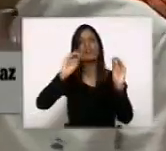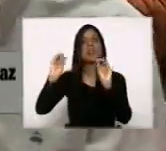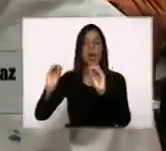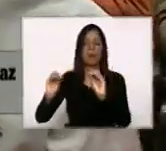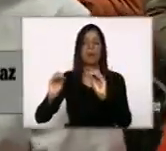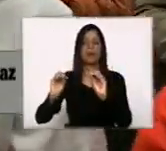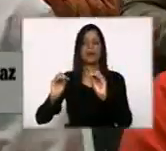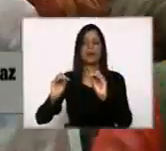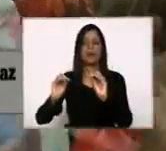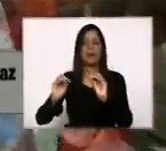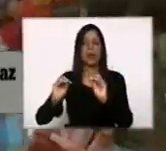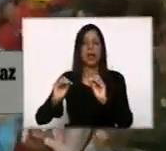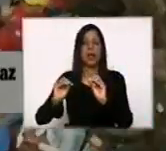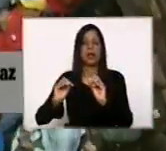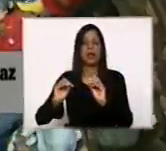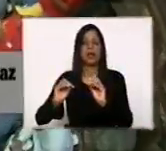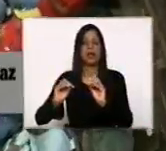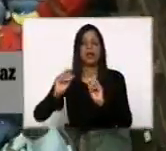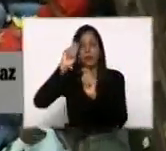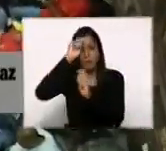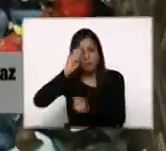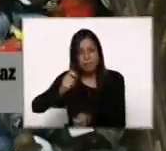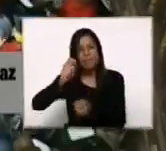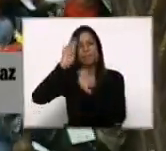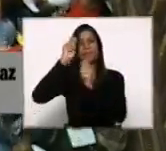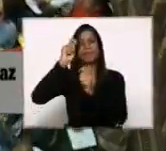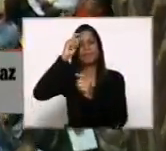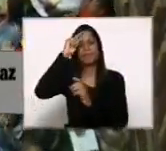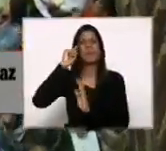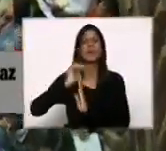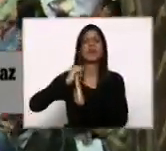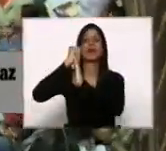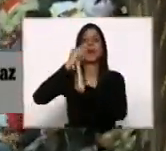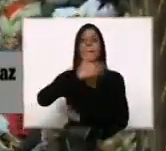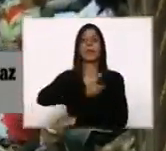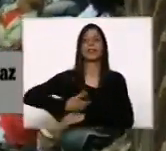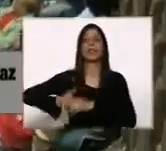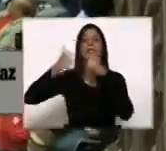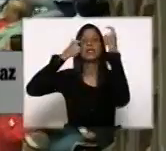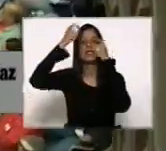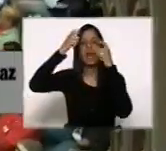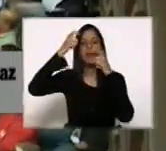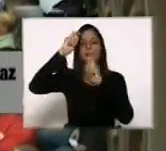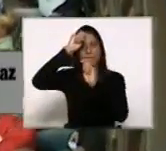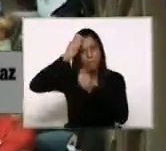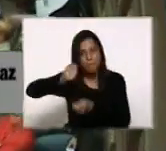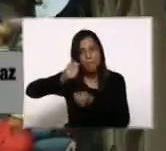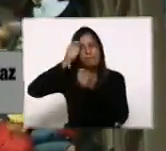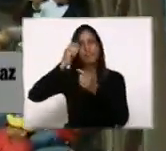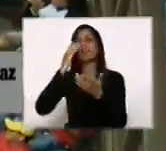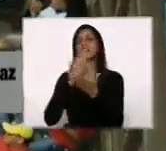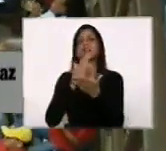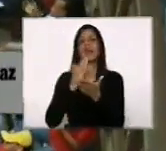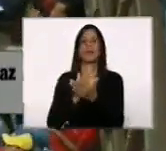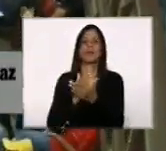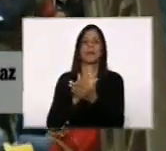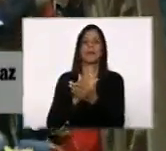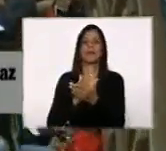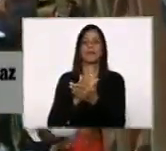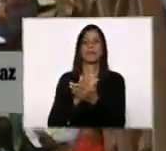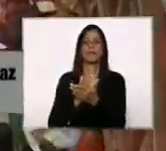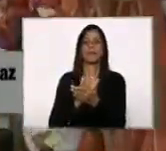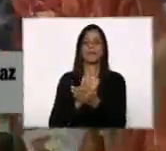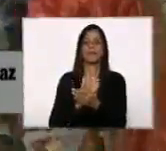a las que reconocieron el liderazgo del comandante Chávez desde un principio.